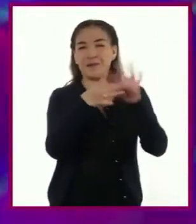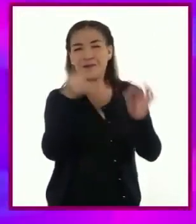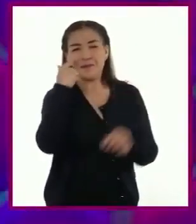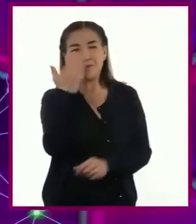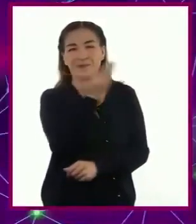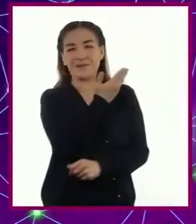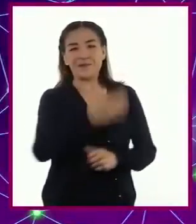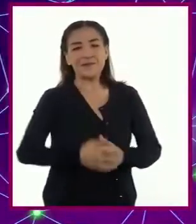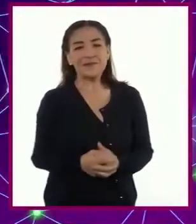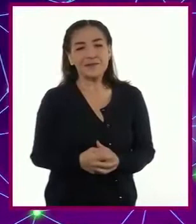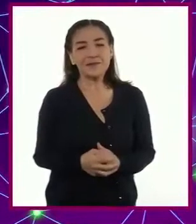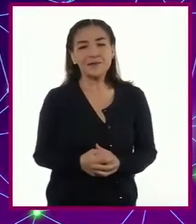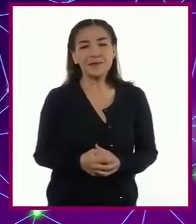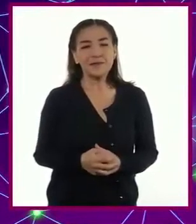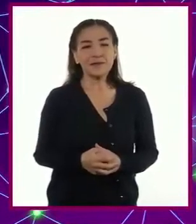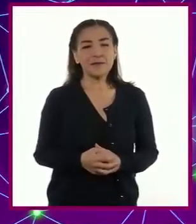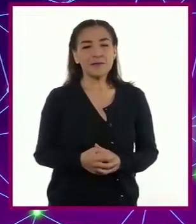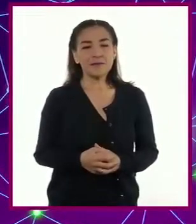expresión.